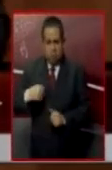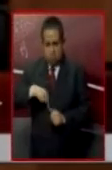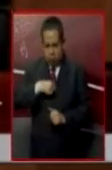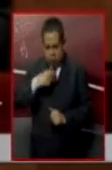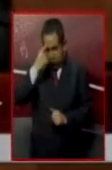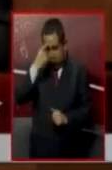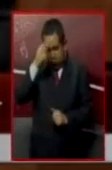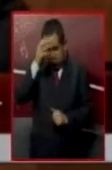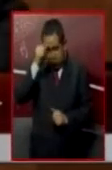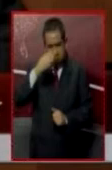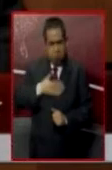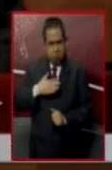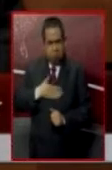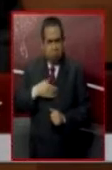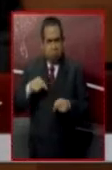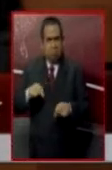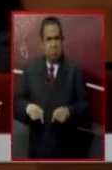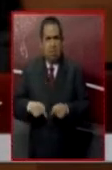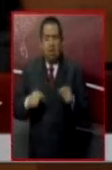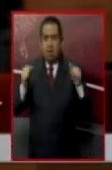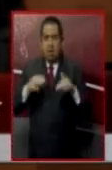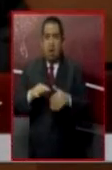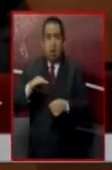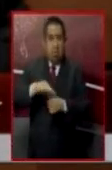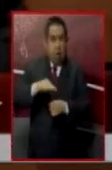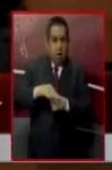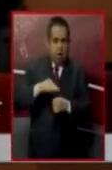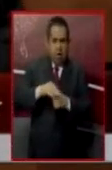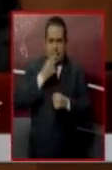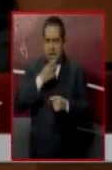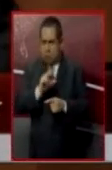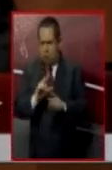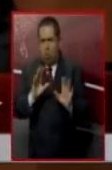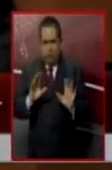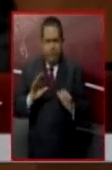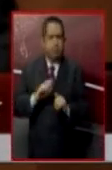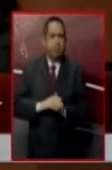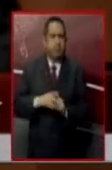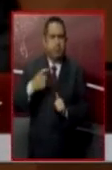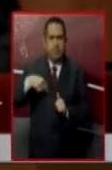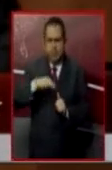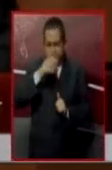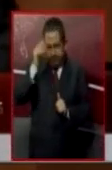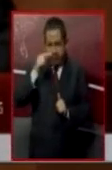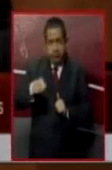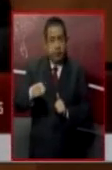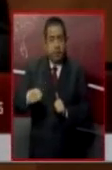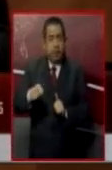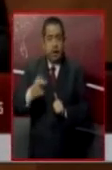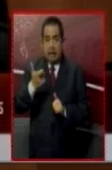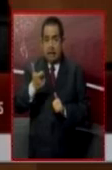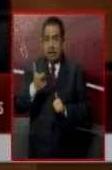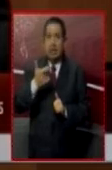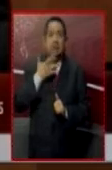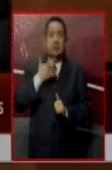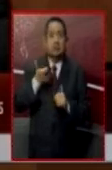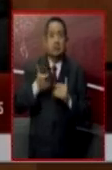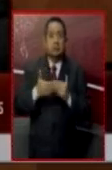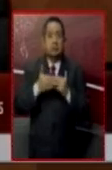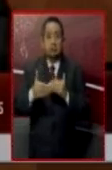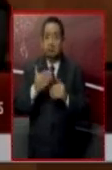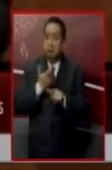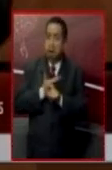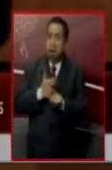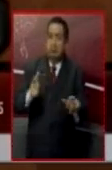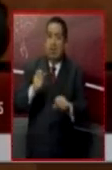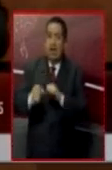convenimos aquí, aun cuando se haya votado en contra, el hecho de que el precio de la gasolina